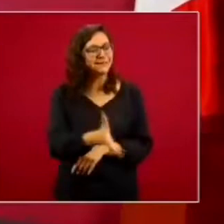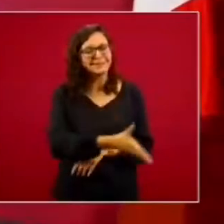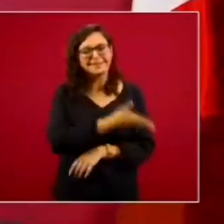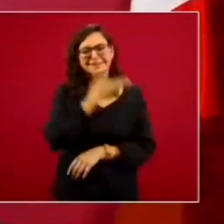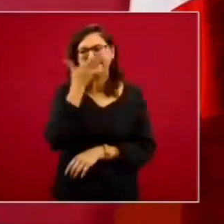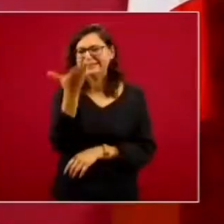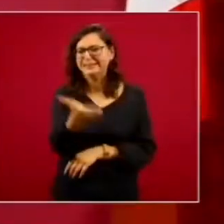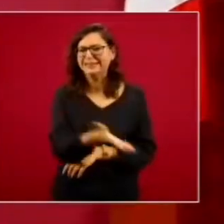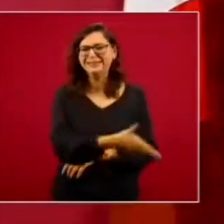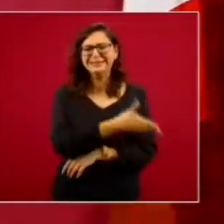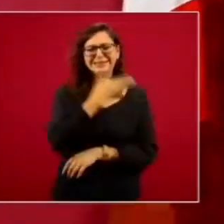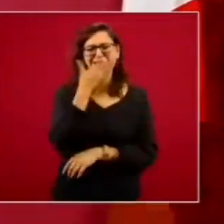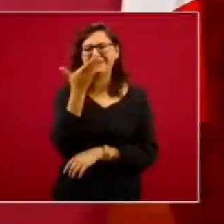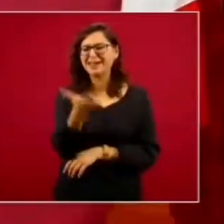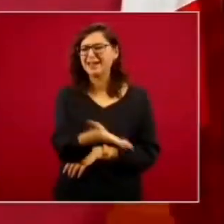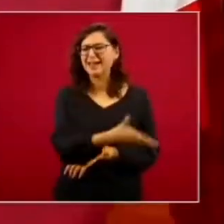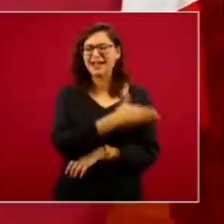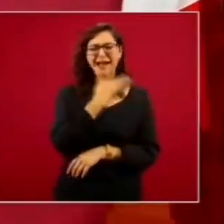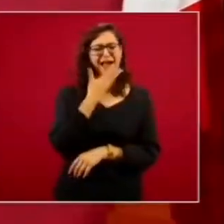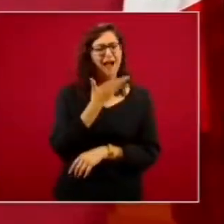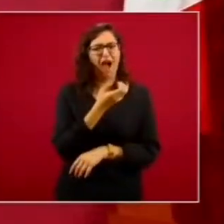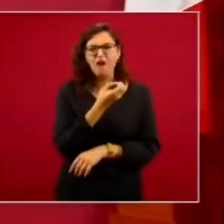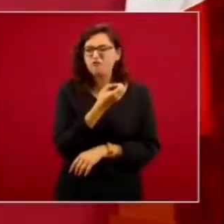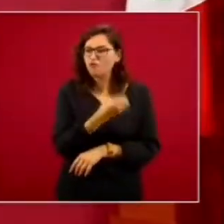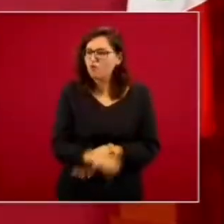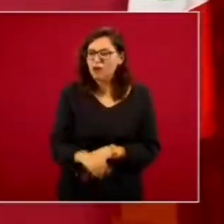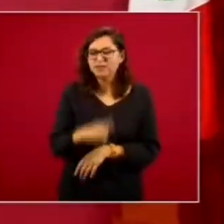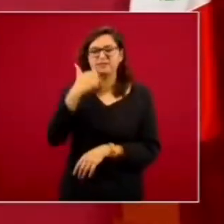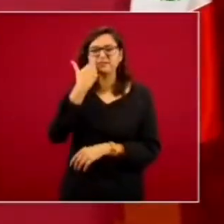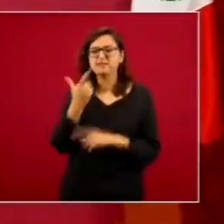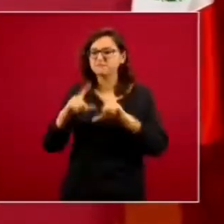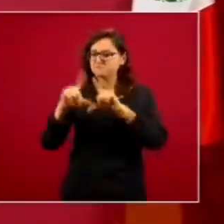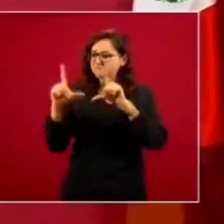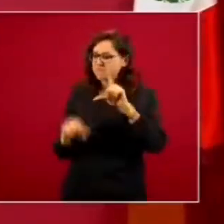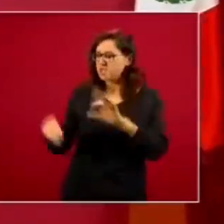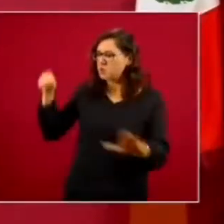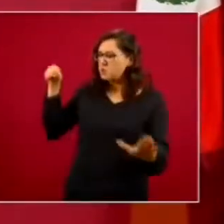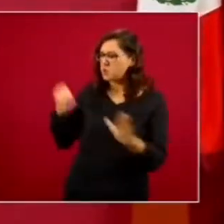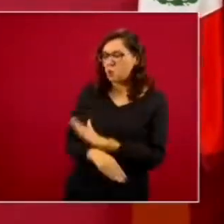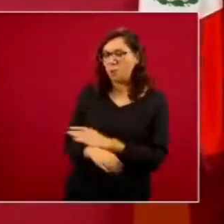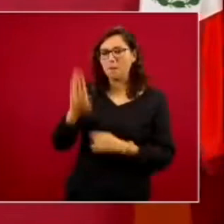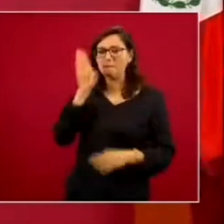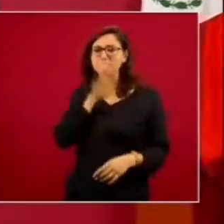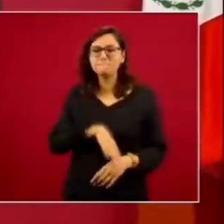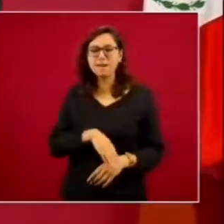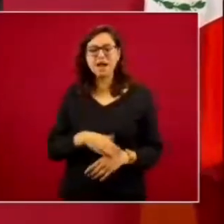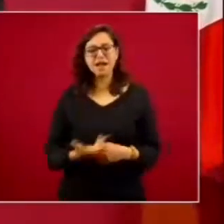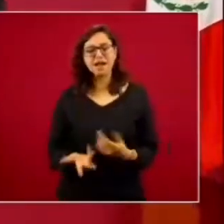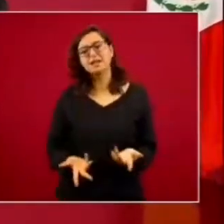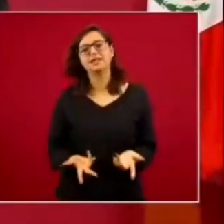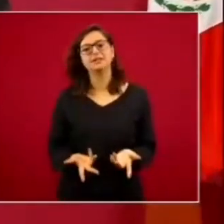sistemáticamente, porque quieren que nos vaya mal. O sea, que